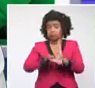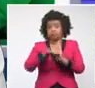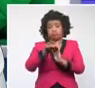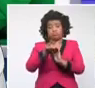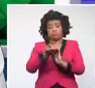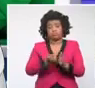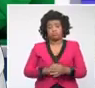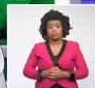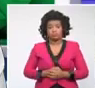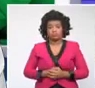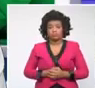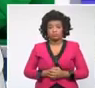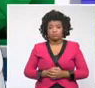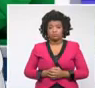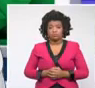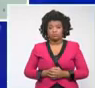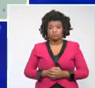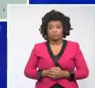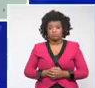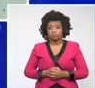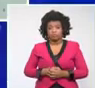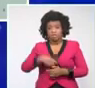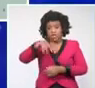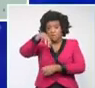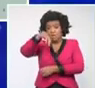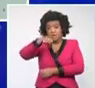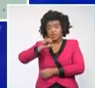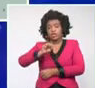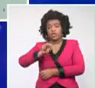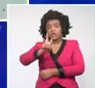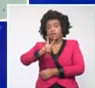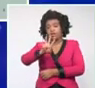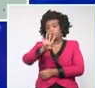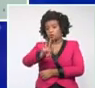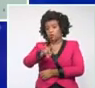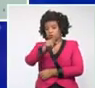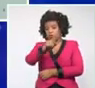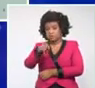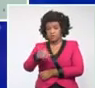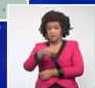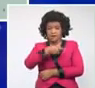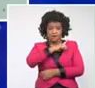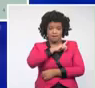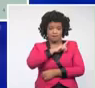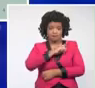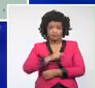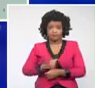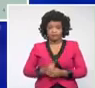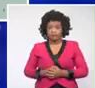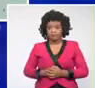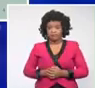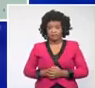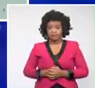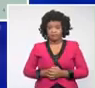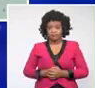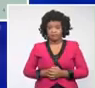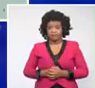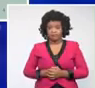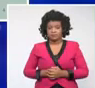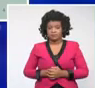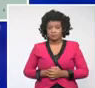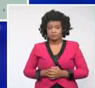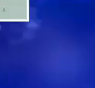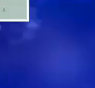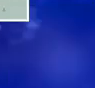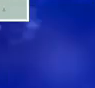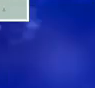la transmisión. Pilar del Río con 34 casos autóctonos ayer, incrementa en 13